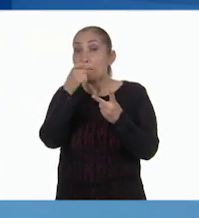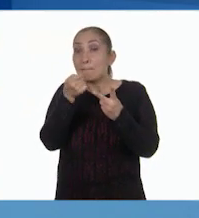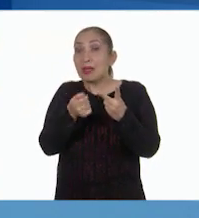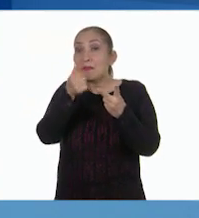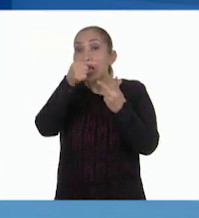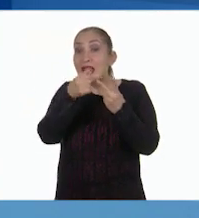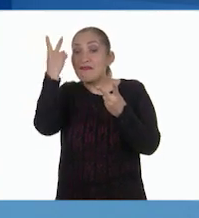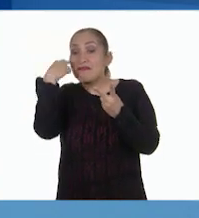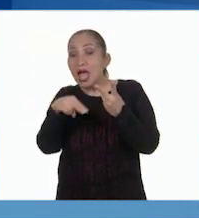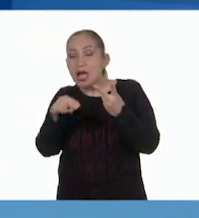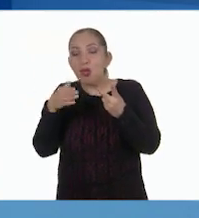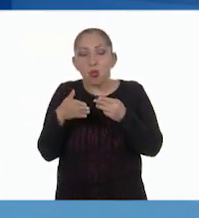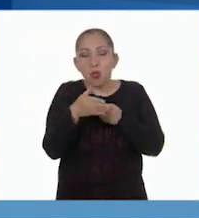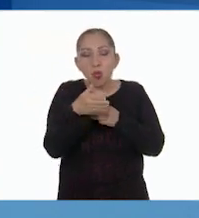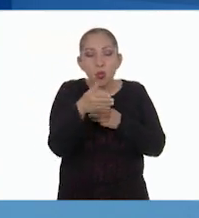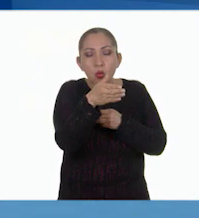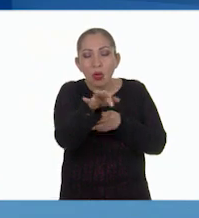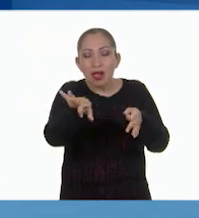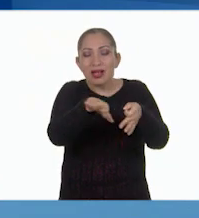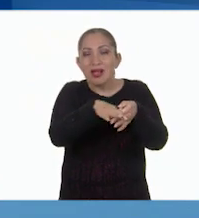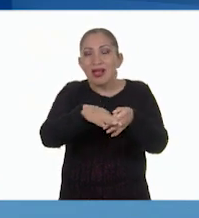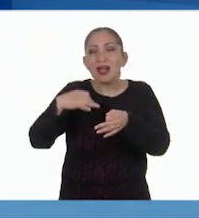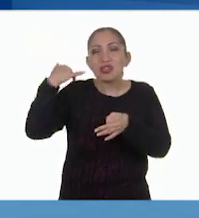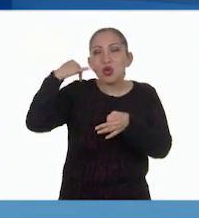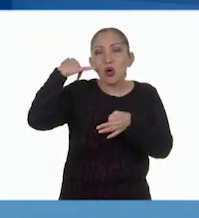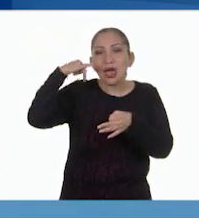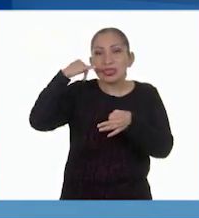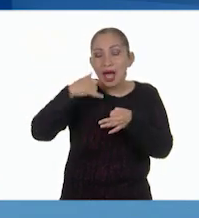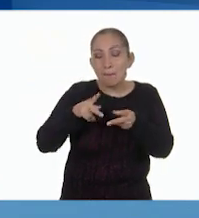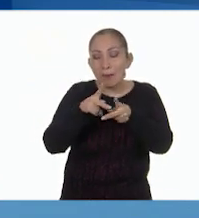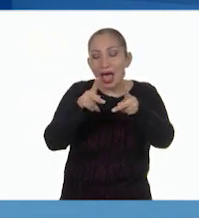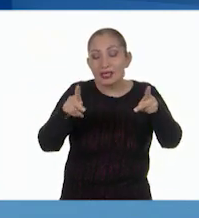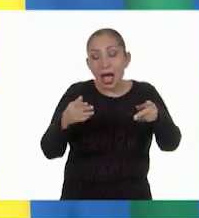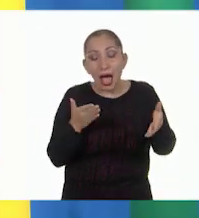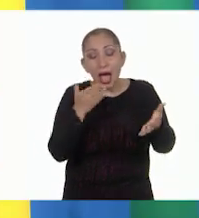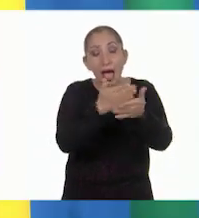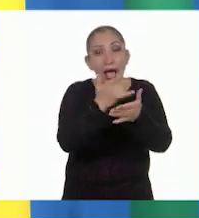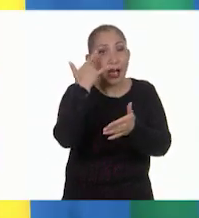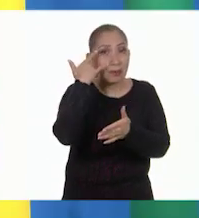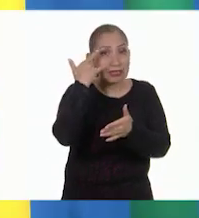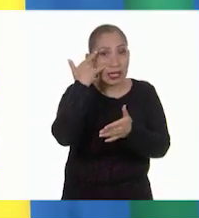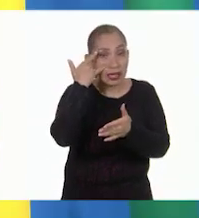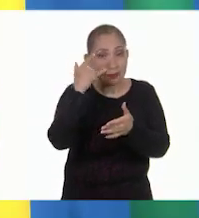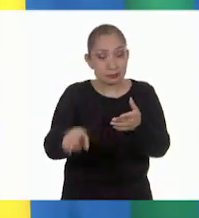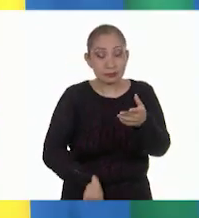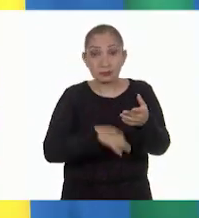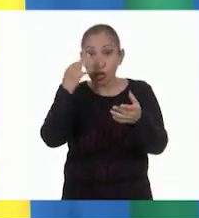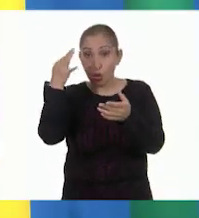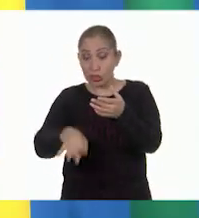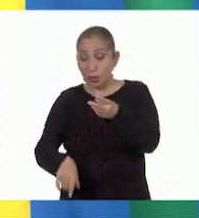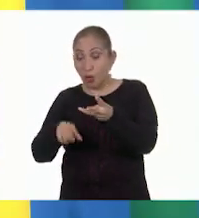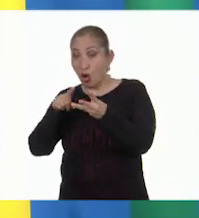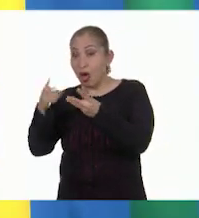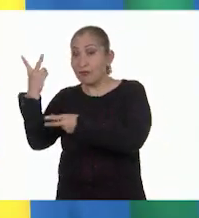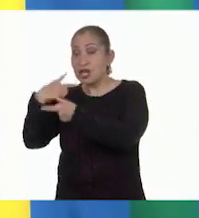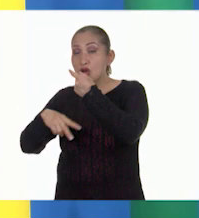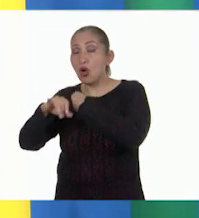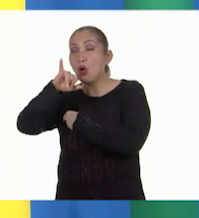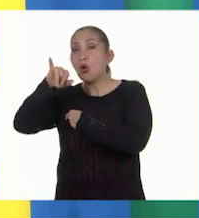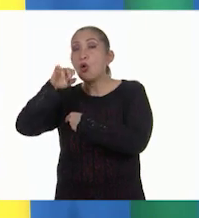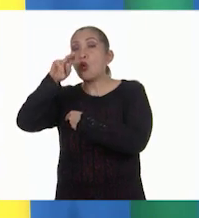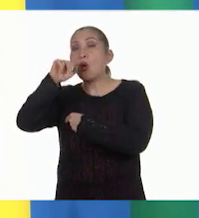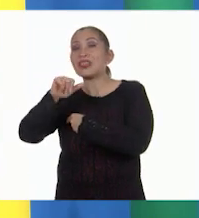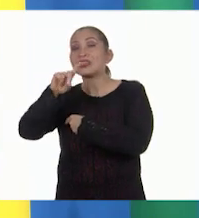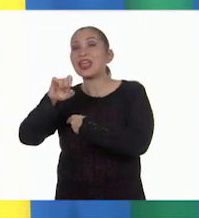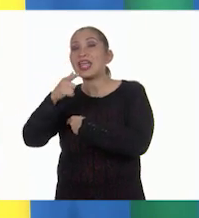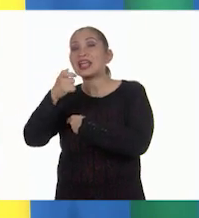primera expedición que recorrió la costa de Yucatán llegando hasta Campeche. Y ya por último, vino la de Juan de Grijalva